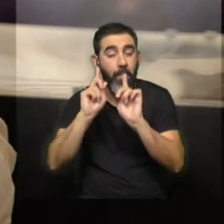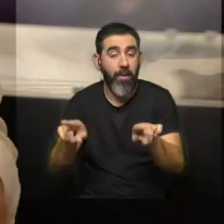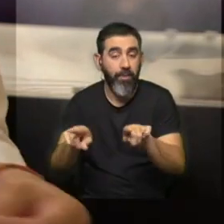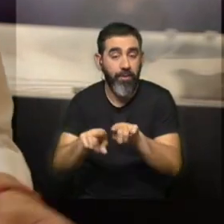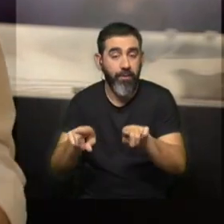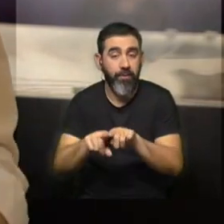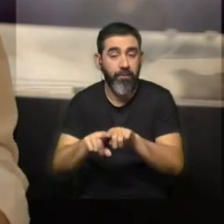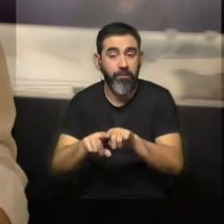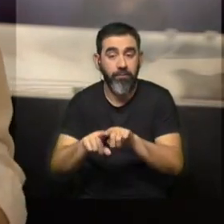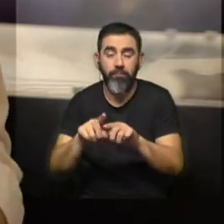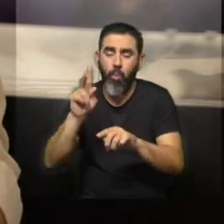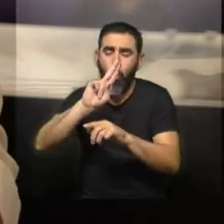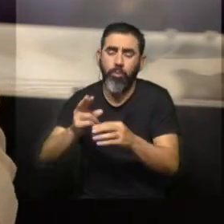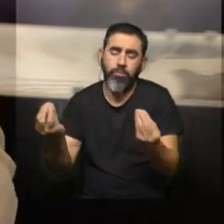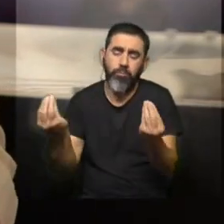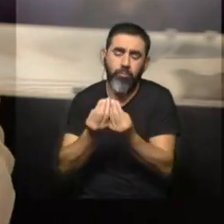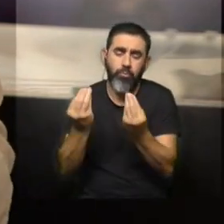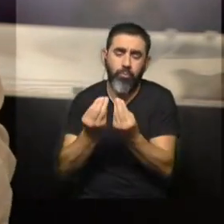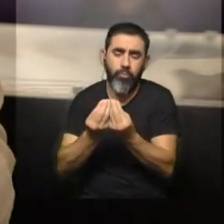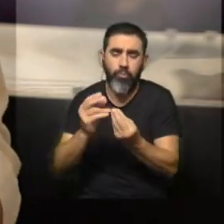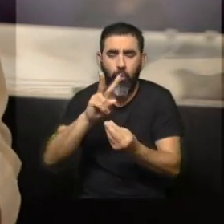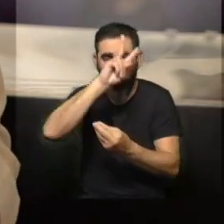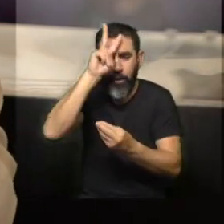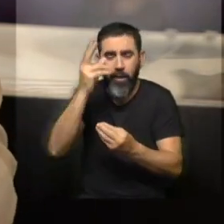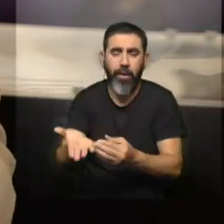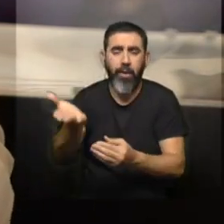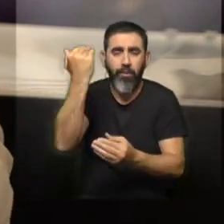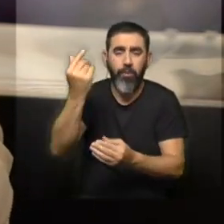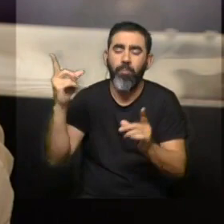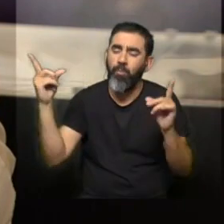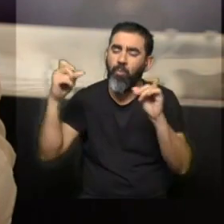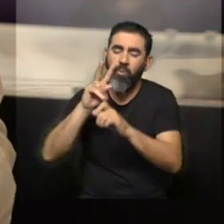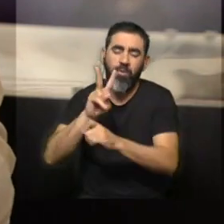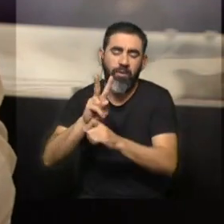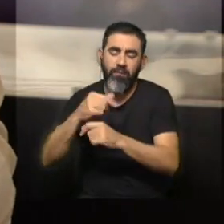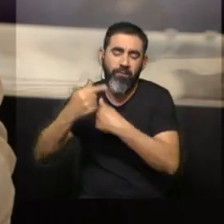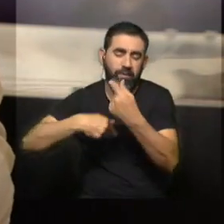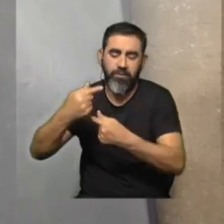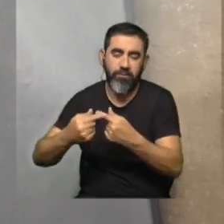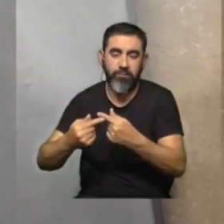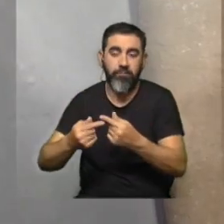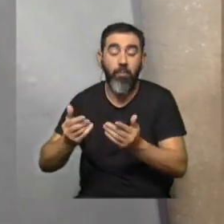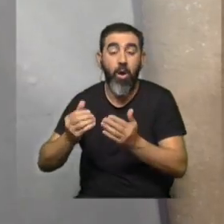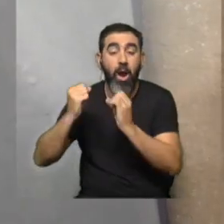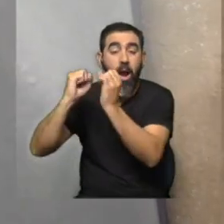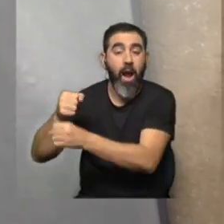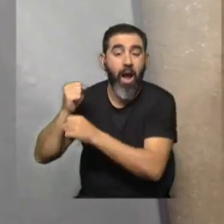es enormemente utilizada por los pueblos indígenas, pero de muy difícil conservación. Entonces la canoa, que